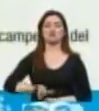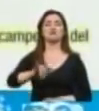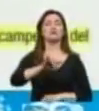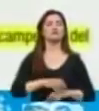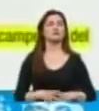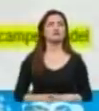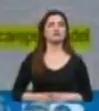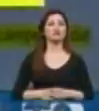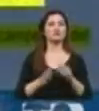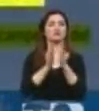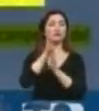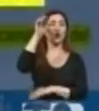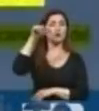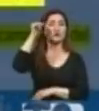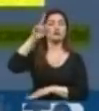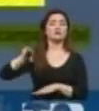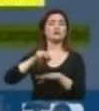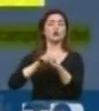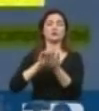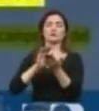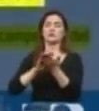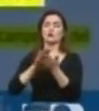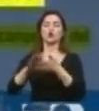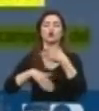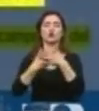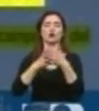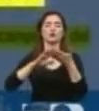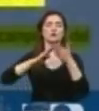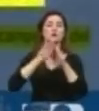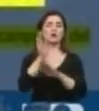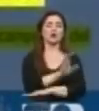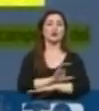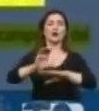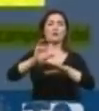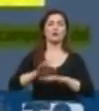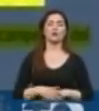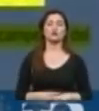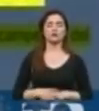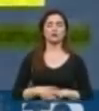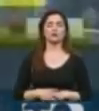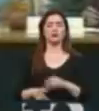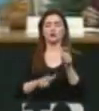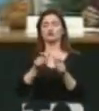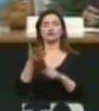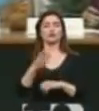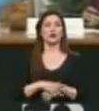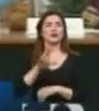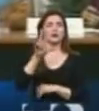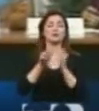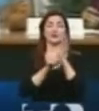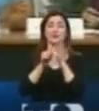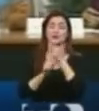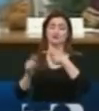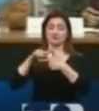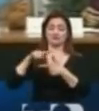concluye pidiendo como gobierno nacional disculpas a toda la comunidad campesina por este hecho lamentable. 3 ministros han pasado